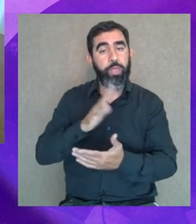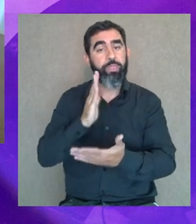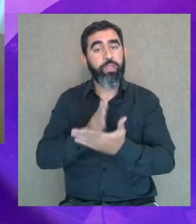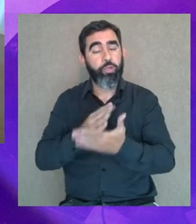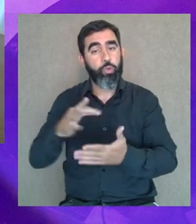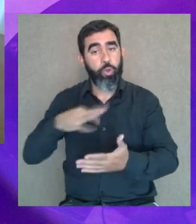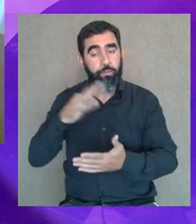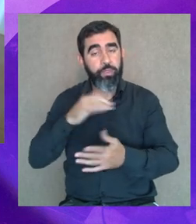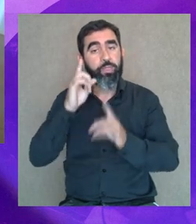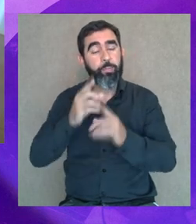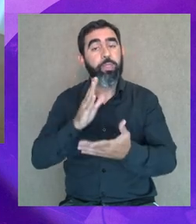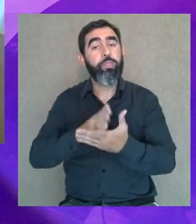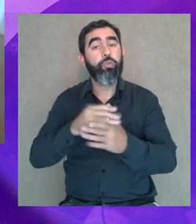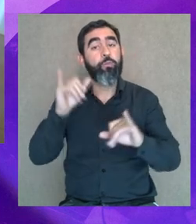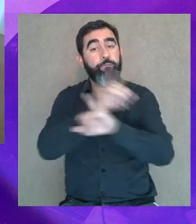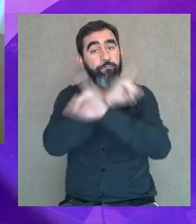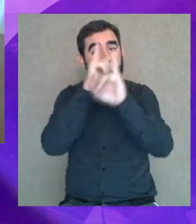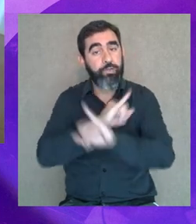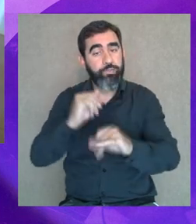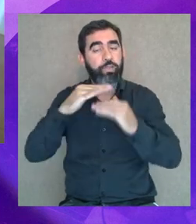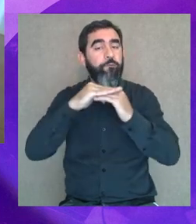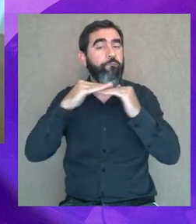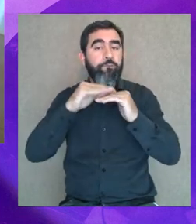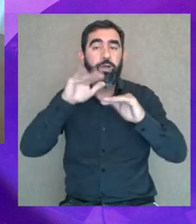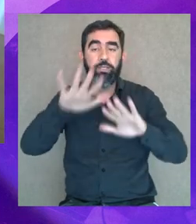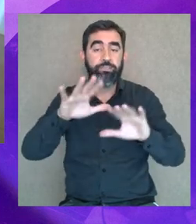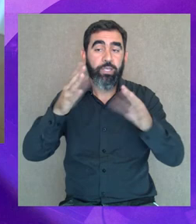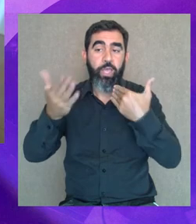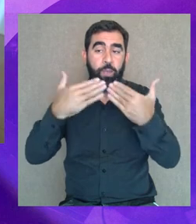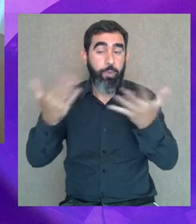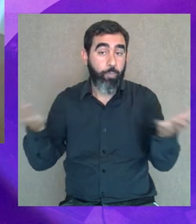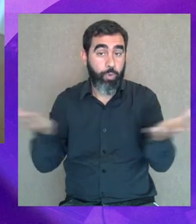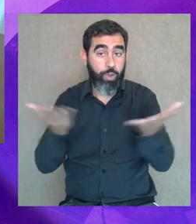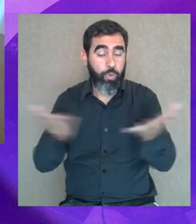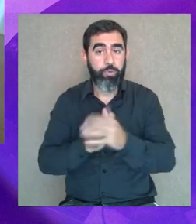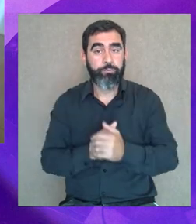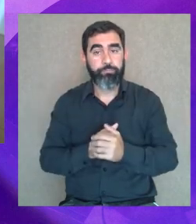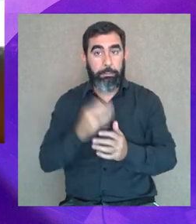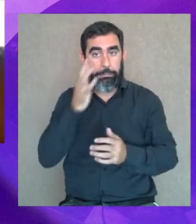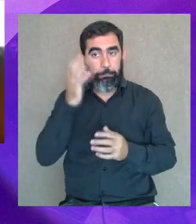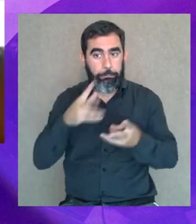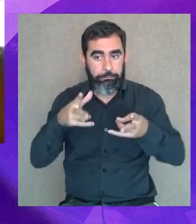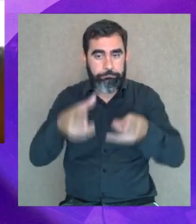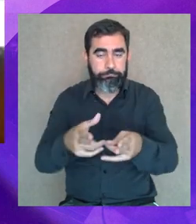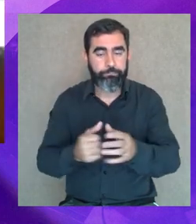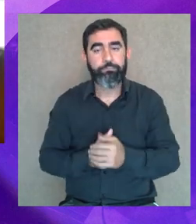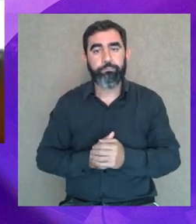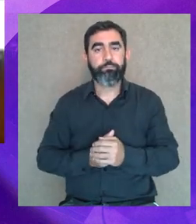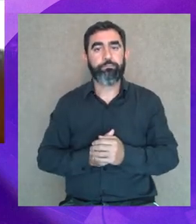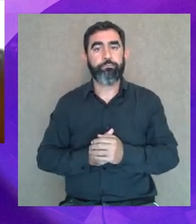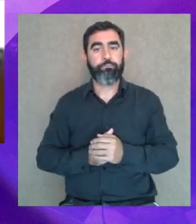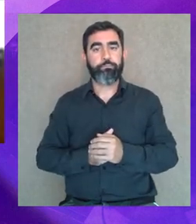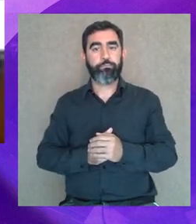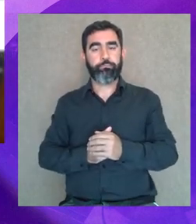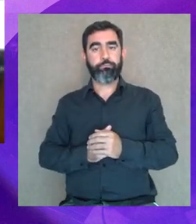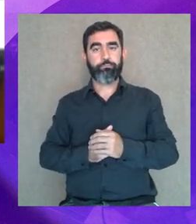vida y ahí a la felicidad como es la base de lo que estamos hablando discúlpame la interrupción pero quería no no